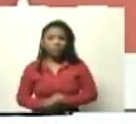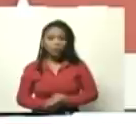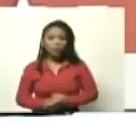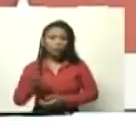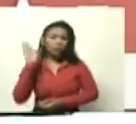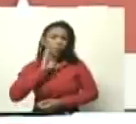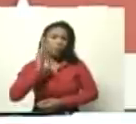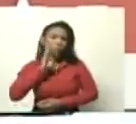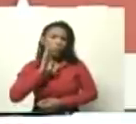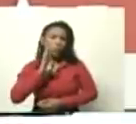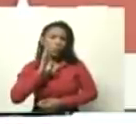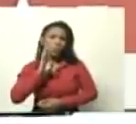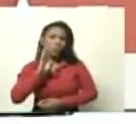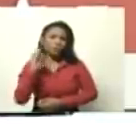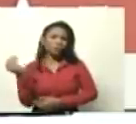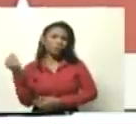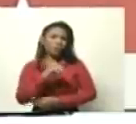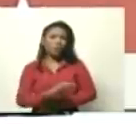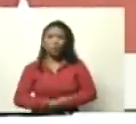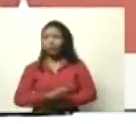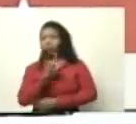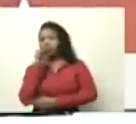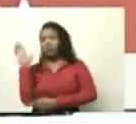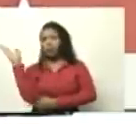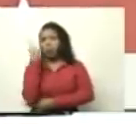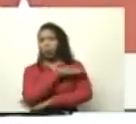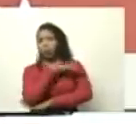podredumbre más apestosa